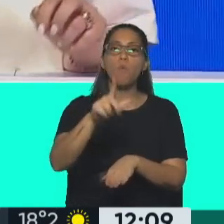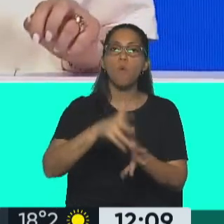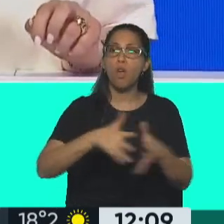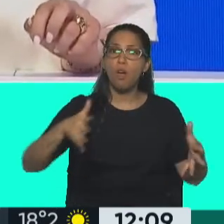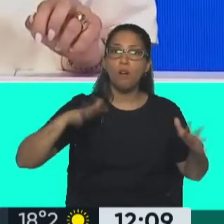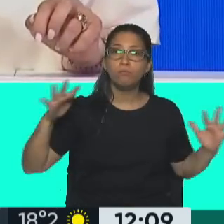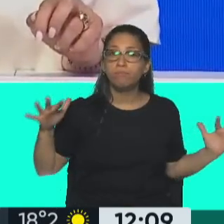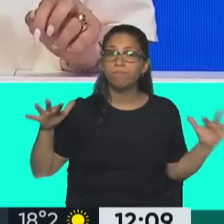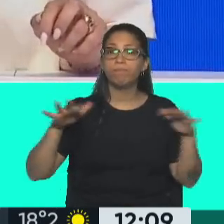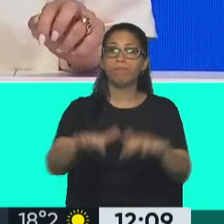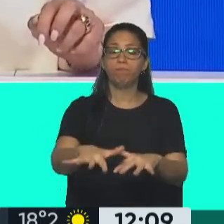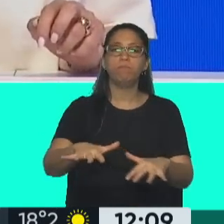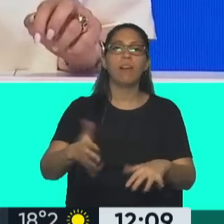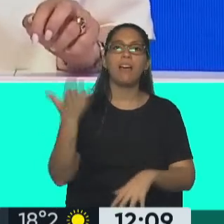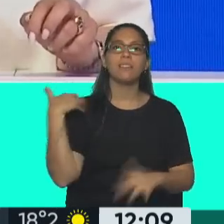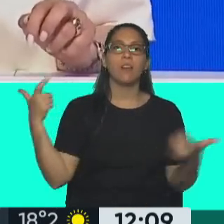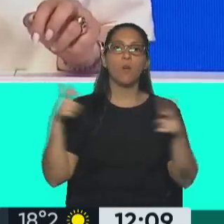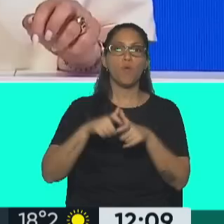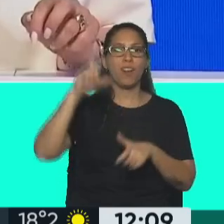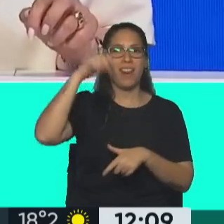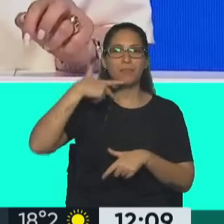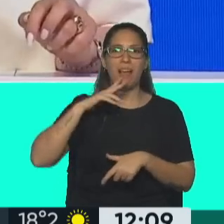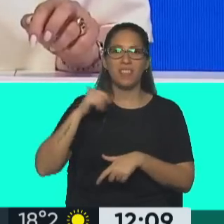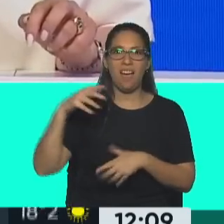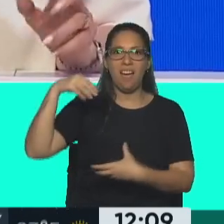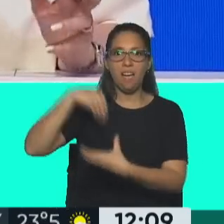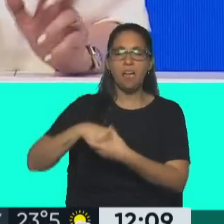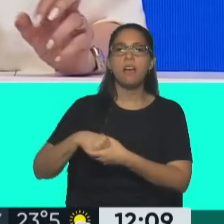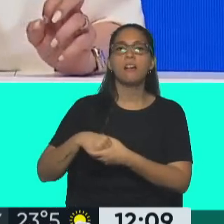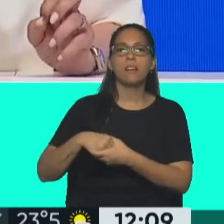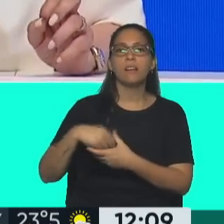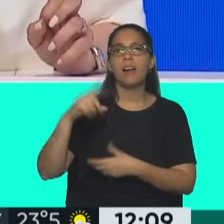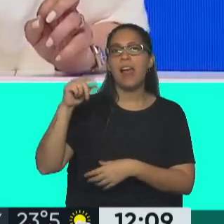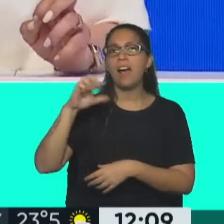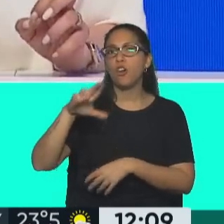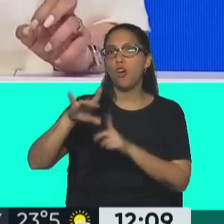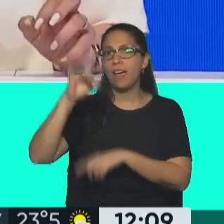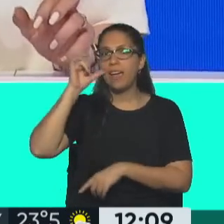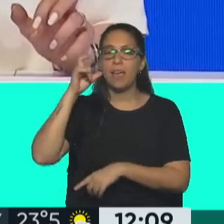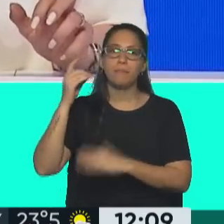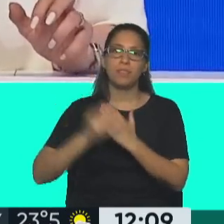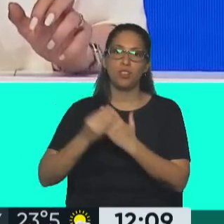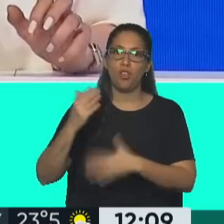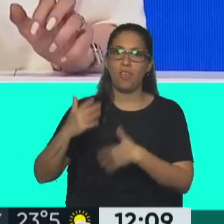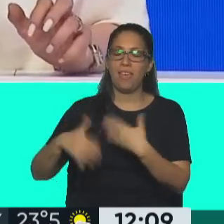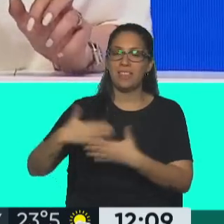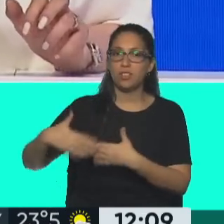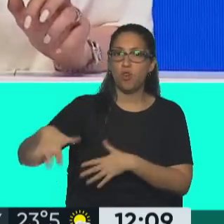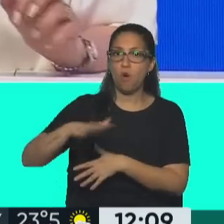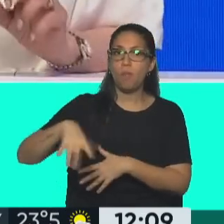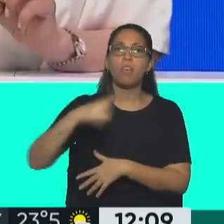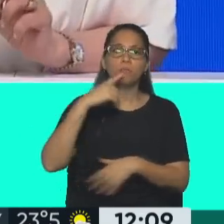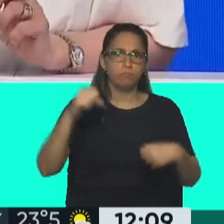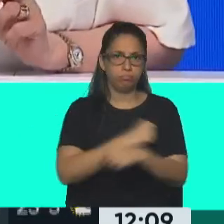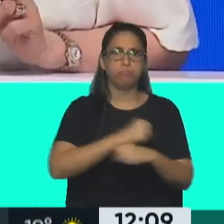confirmó entonces luego de una reunión ayer en Esmata, donde Andrés El Cuervo Larroque, el ministro de Desarrollo de la Comunidad, confirmó que Cristina Fernández